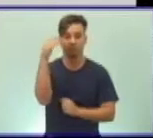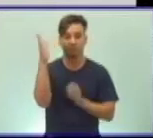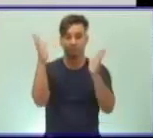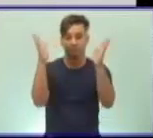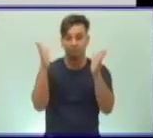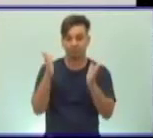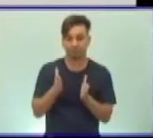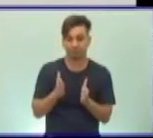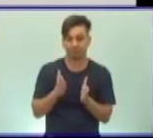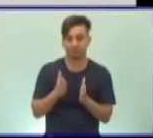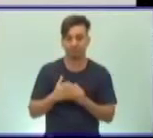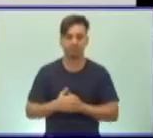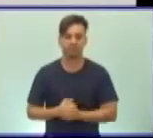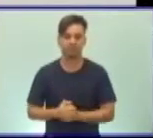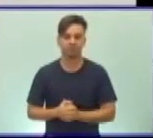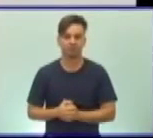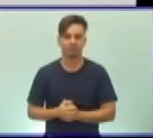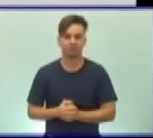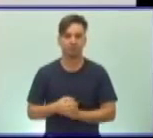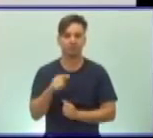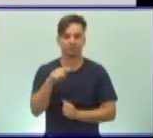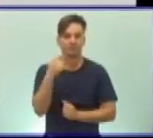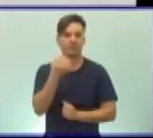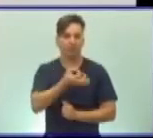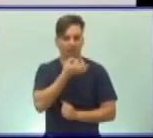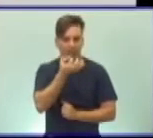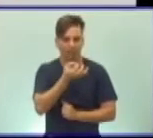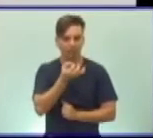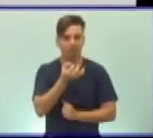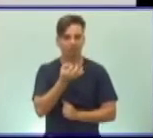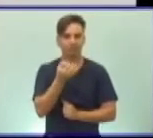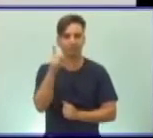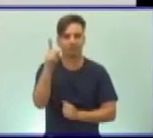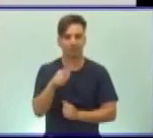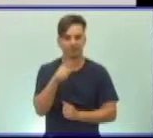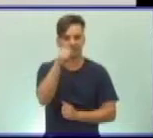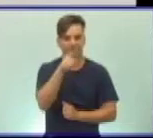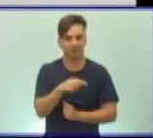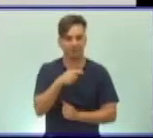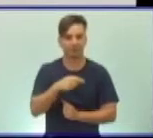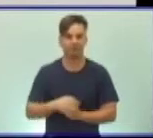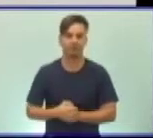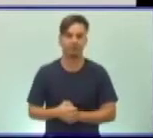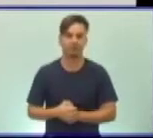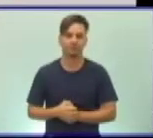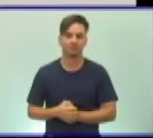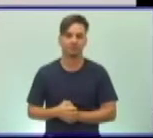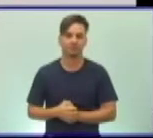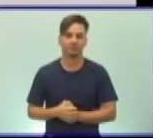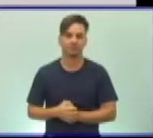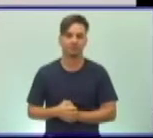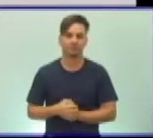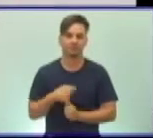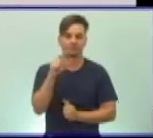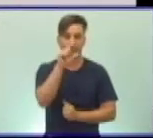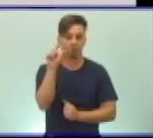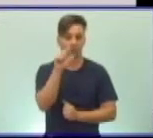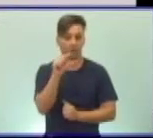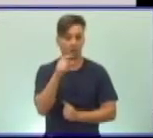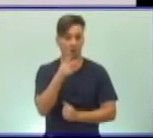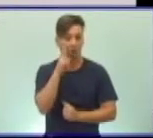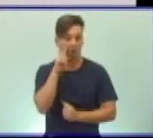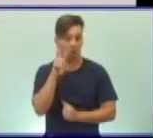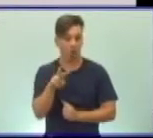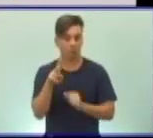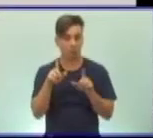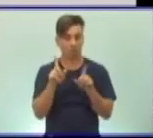también el teorema de las transversales para formar las tres proporciones. Observa en tu diapositiva que